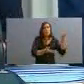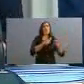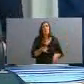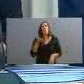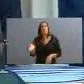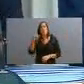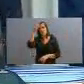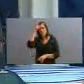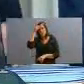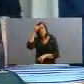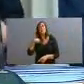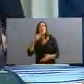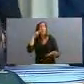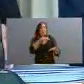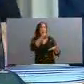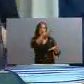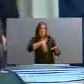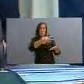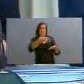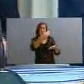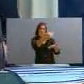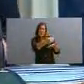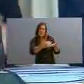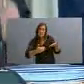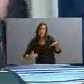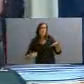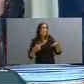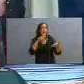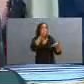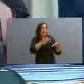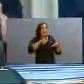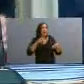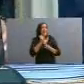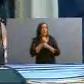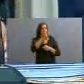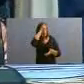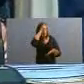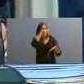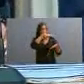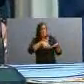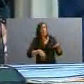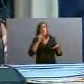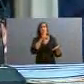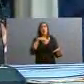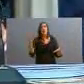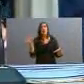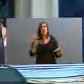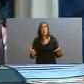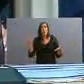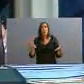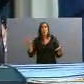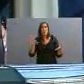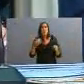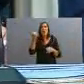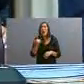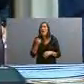mira la planilla de efectivos provinciales, de policías provinciales, hay más de